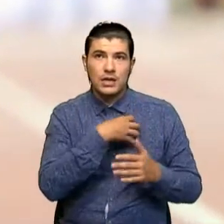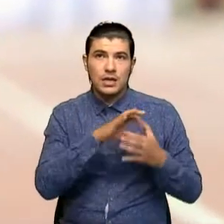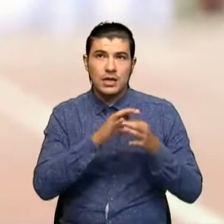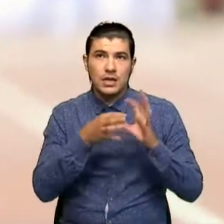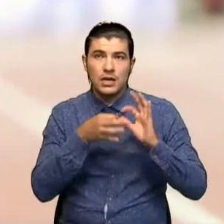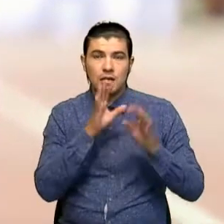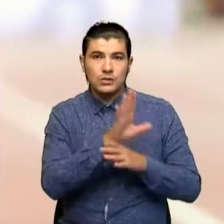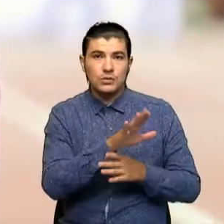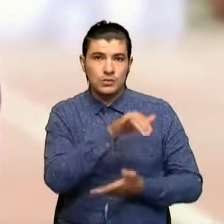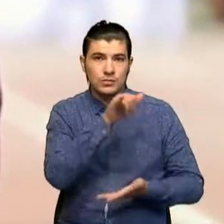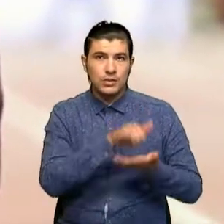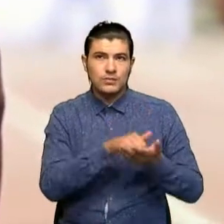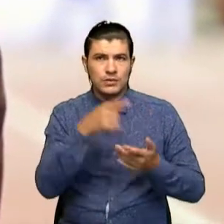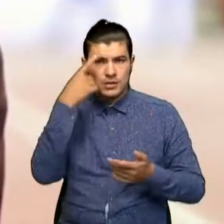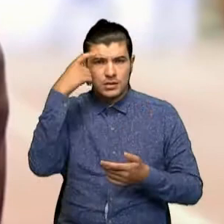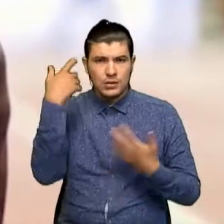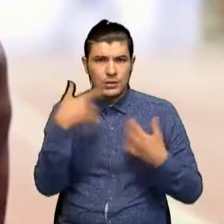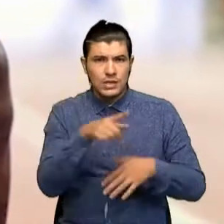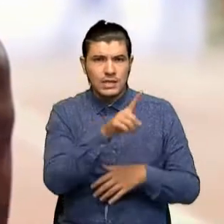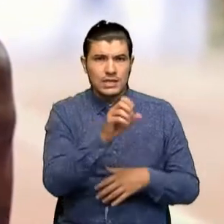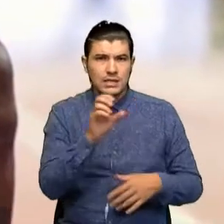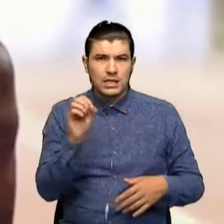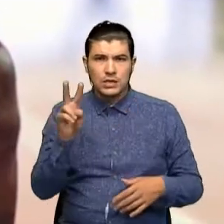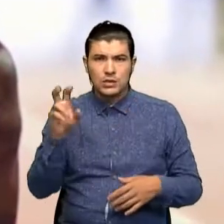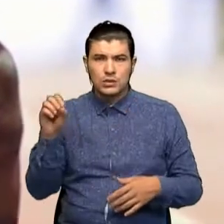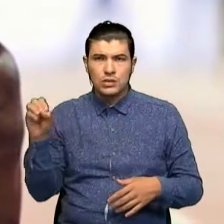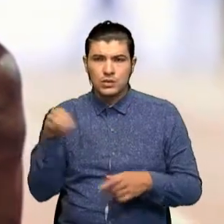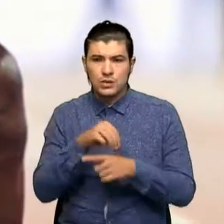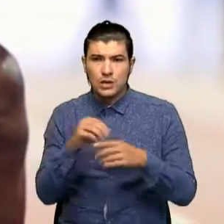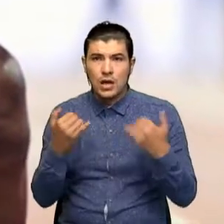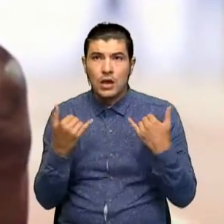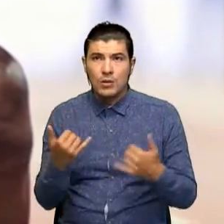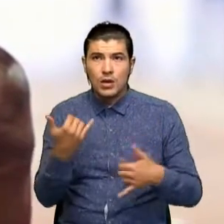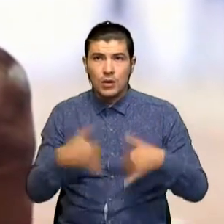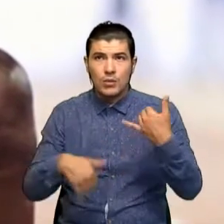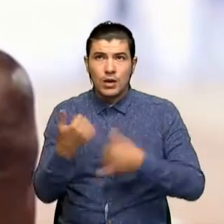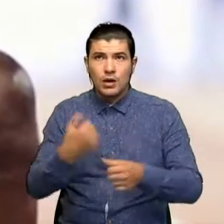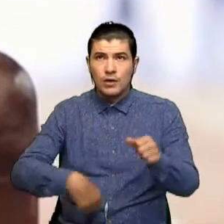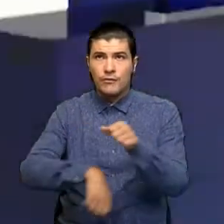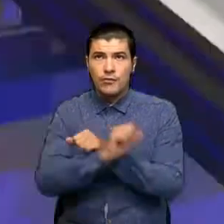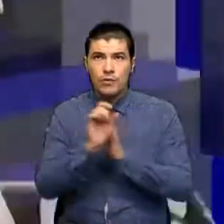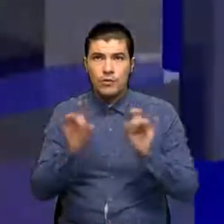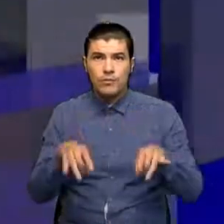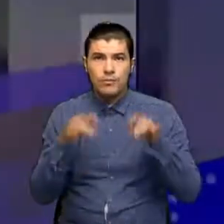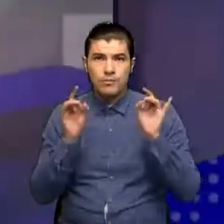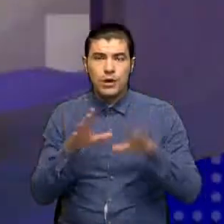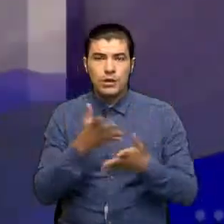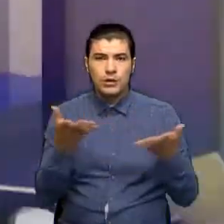poseedor de los récords mundiales de 100 y 200 metros planos, ahora jugará fútbol profesional en Australia.